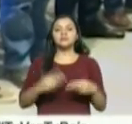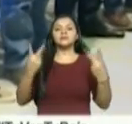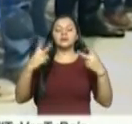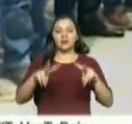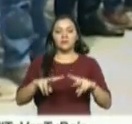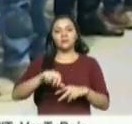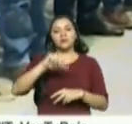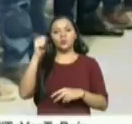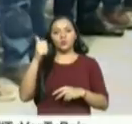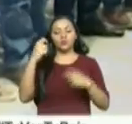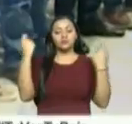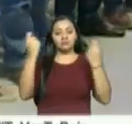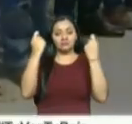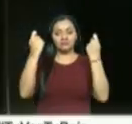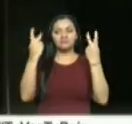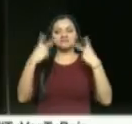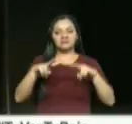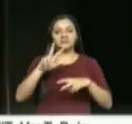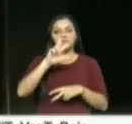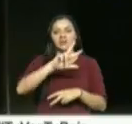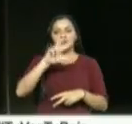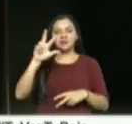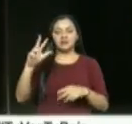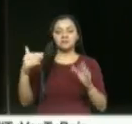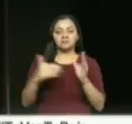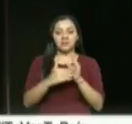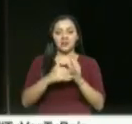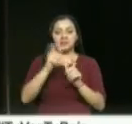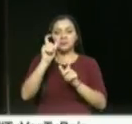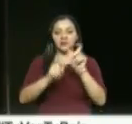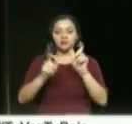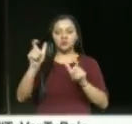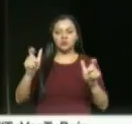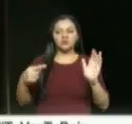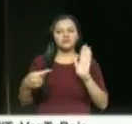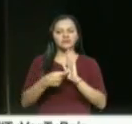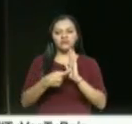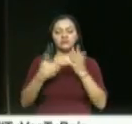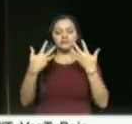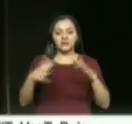motivo para celebrar que 33 mil personas